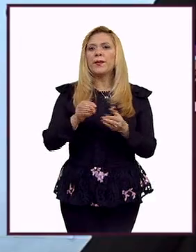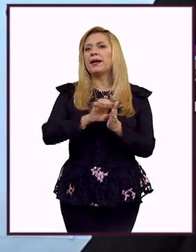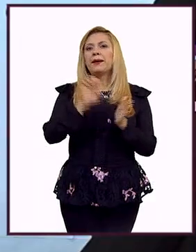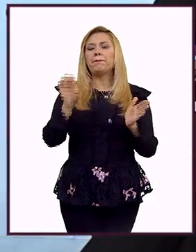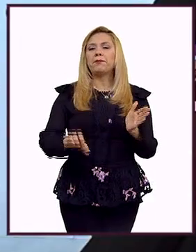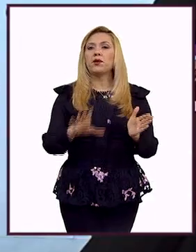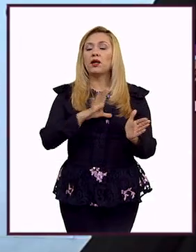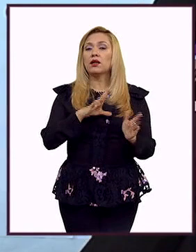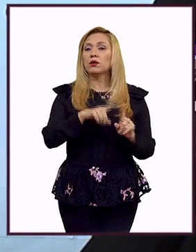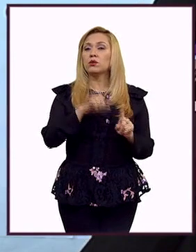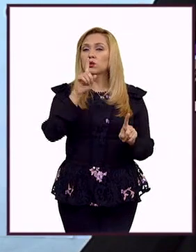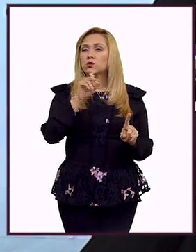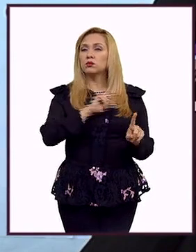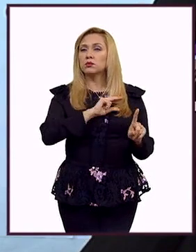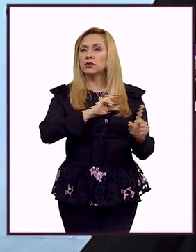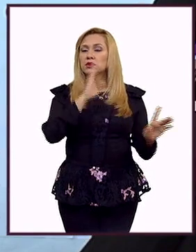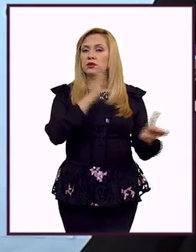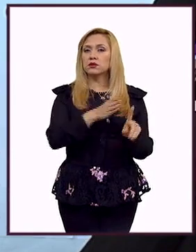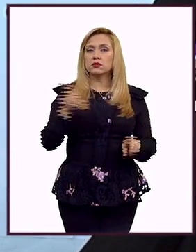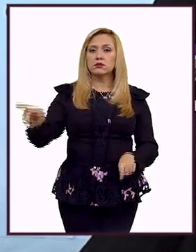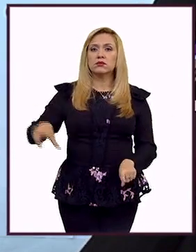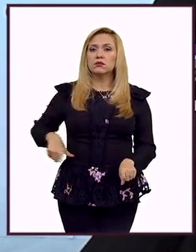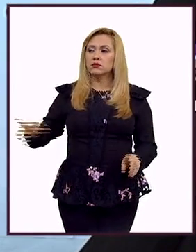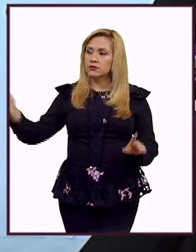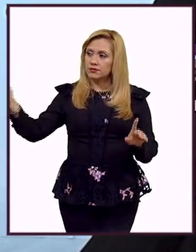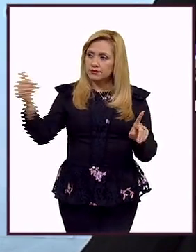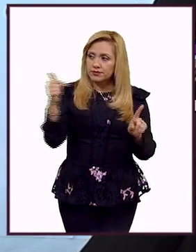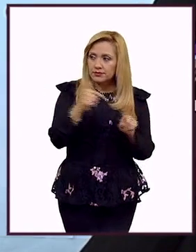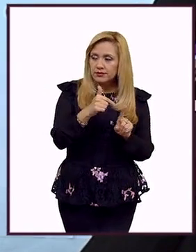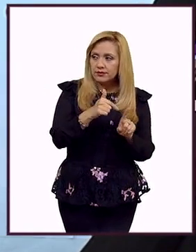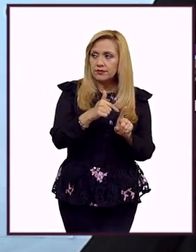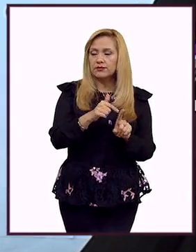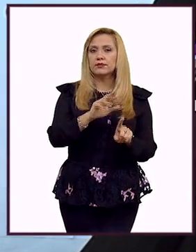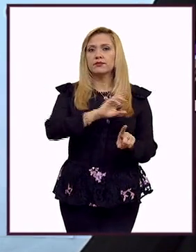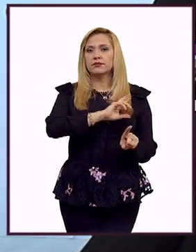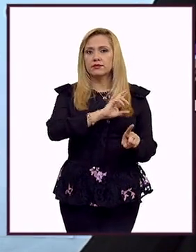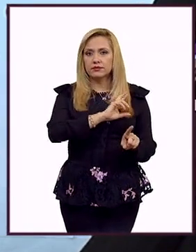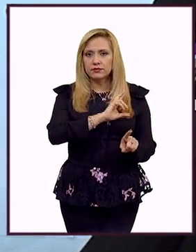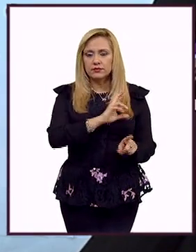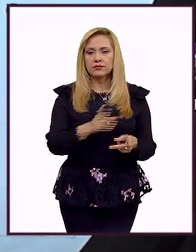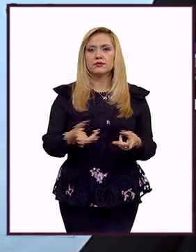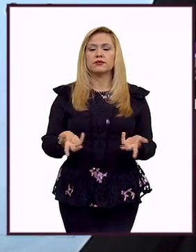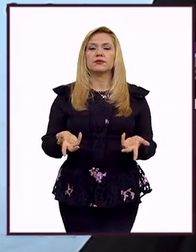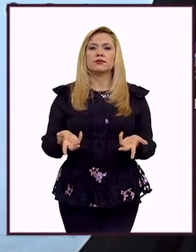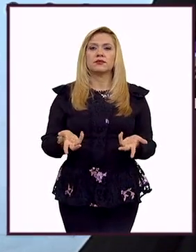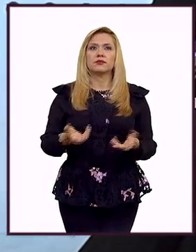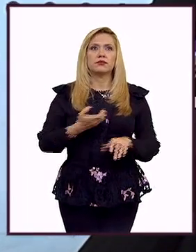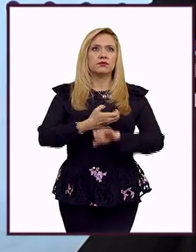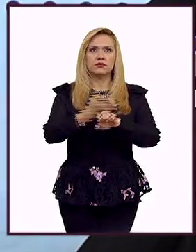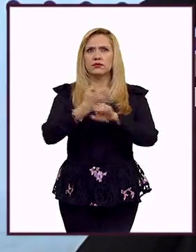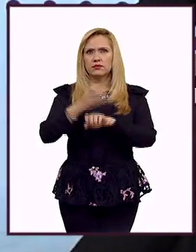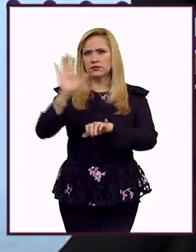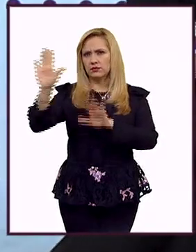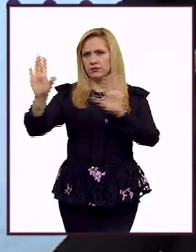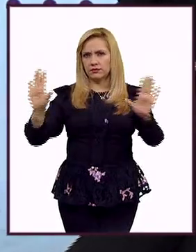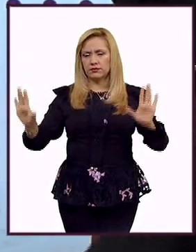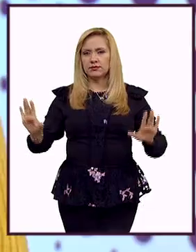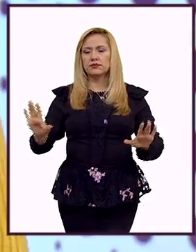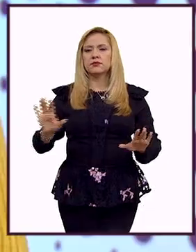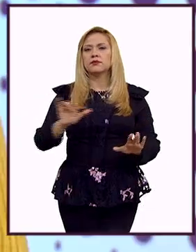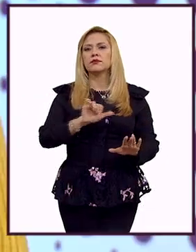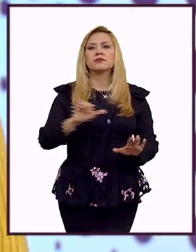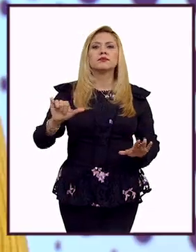hay un llamado muy específico al Estado a regular a los actores privados, no estatales, ¿no? Los actores